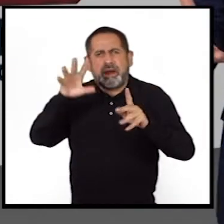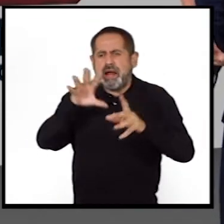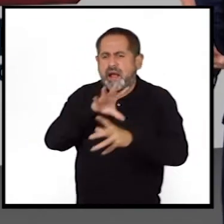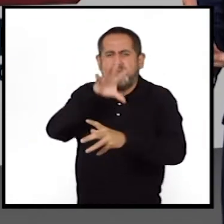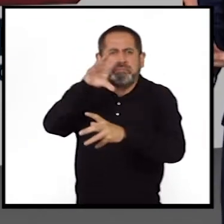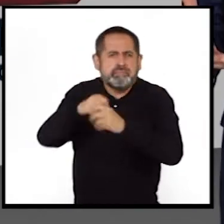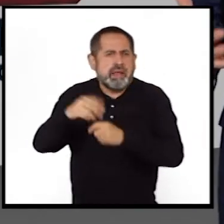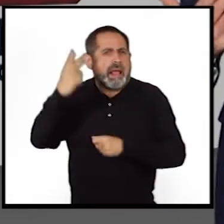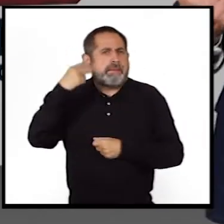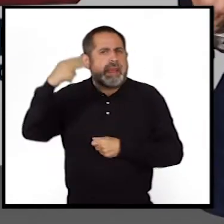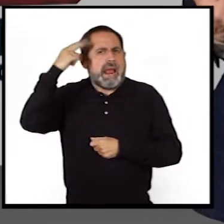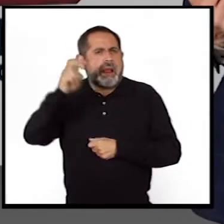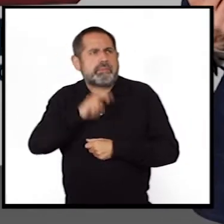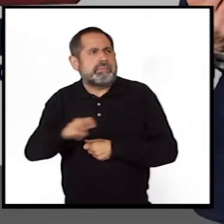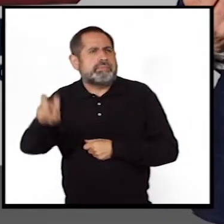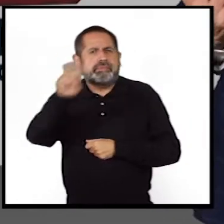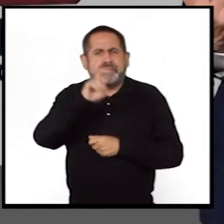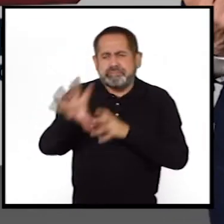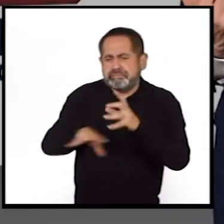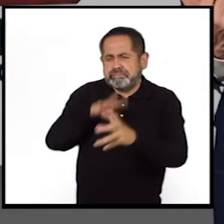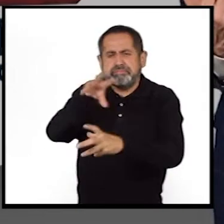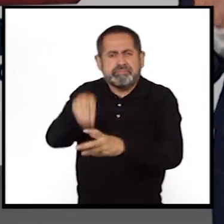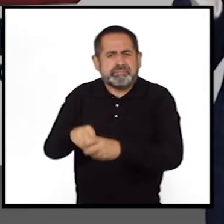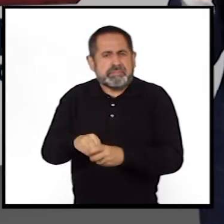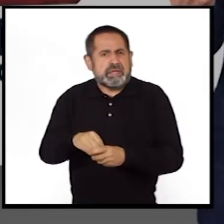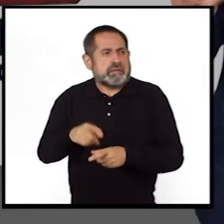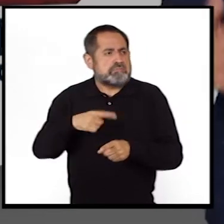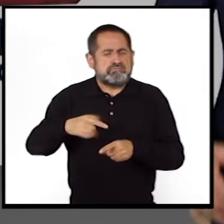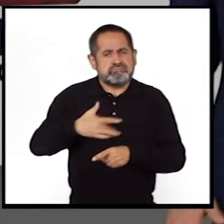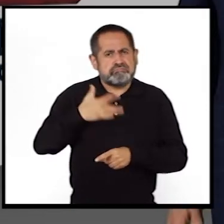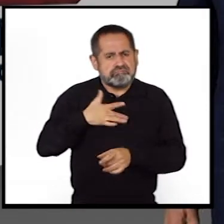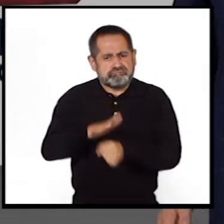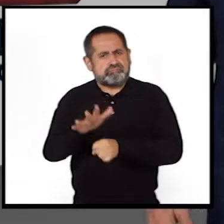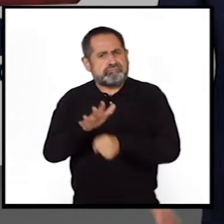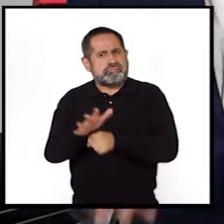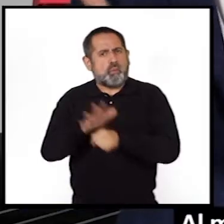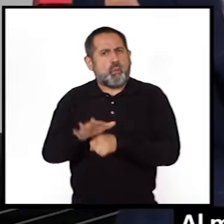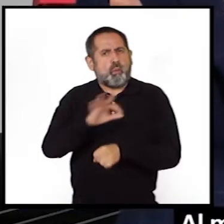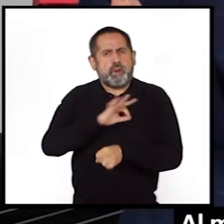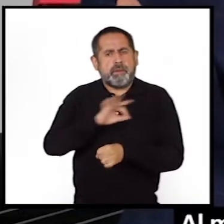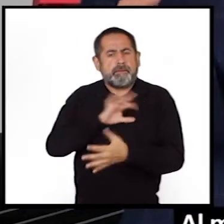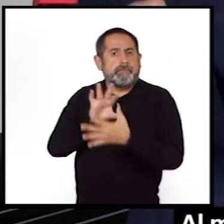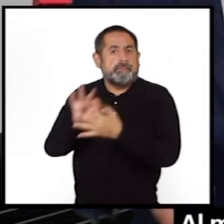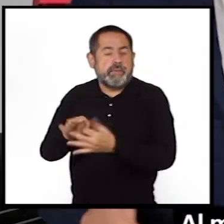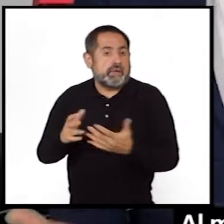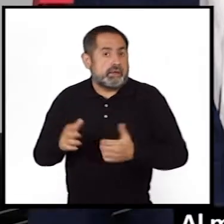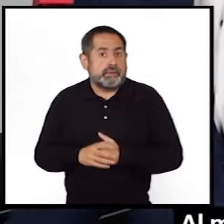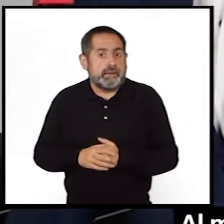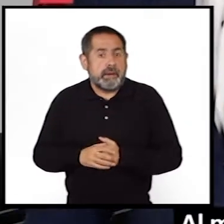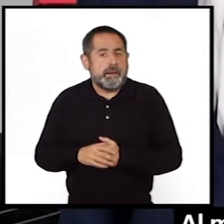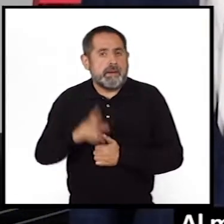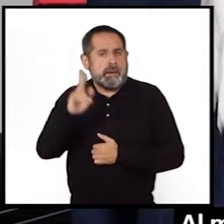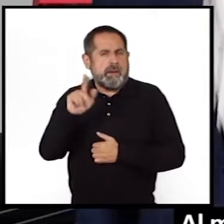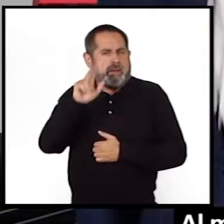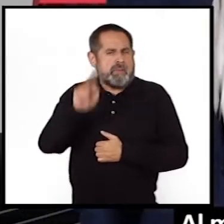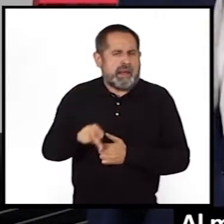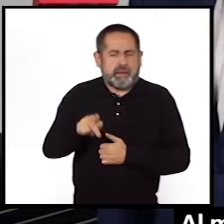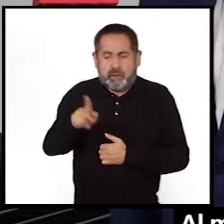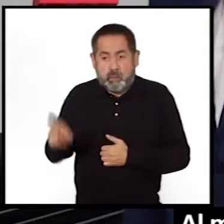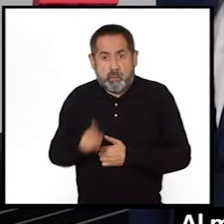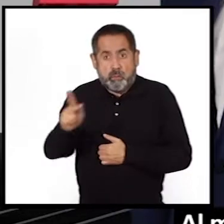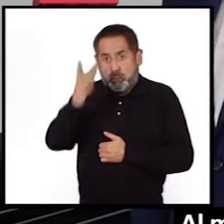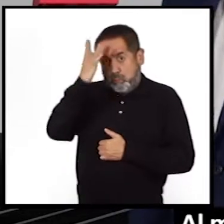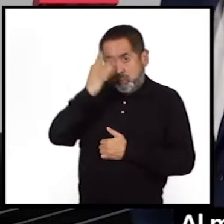actividad más inclusiva, más cercana, pero sobre todo accesible para todos. Al mismo tiempo, la estrategia de pueblos mágicos